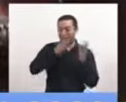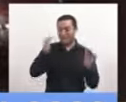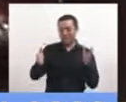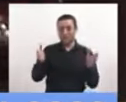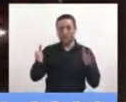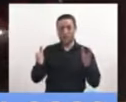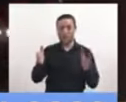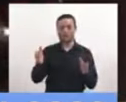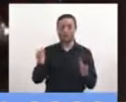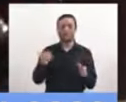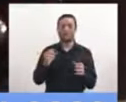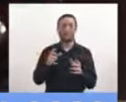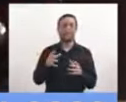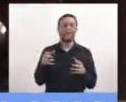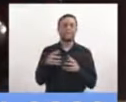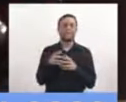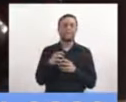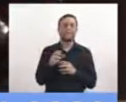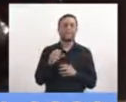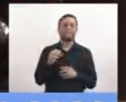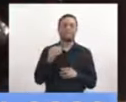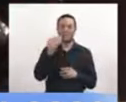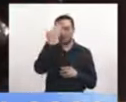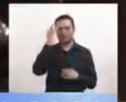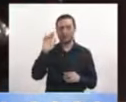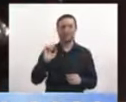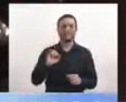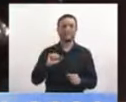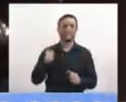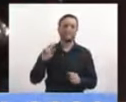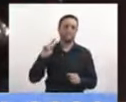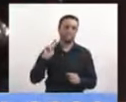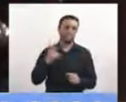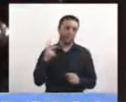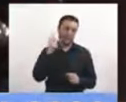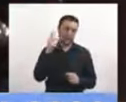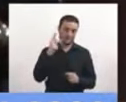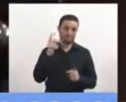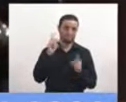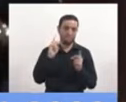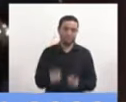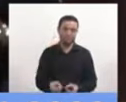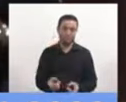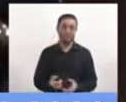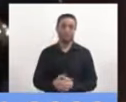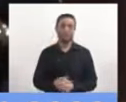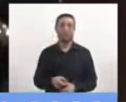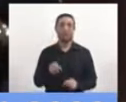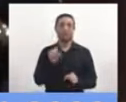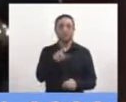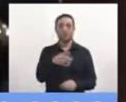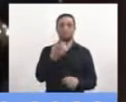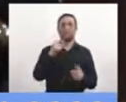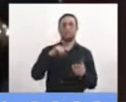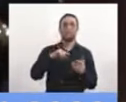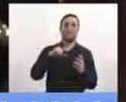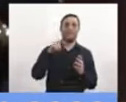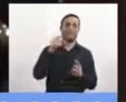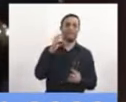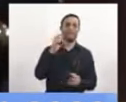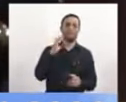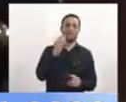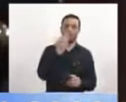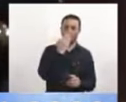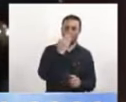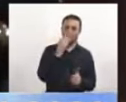los fondos de pensión y correspondía devolverlos, el sometimiento a la provincia de Buenos Aires, a Córdoba, a San Luis, a Santa Fe, no